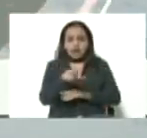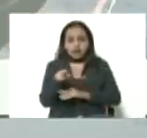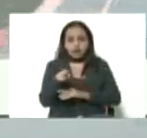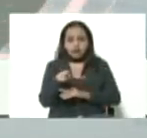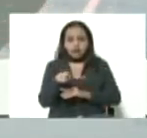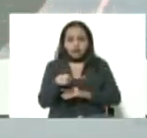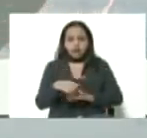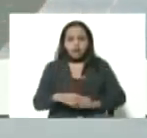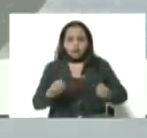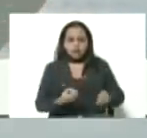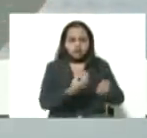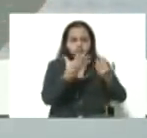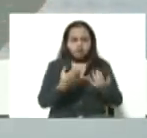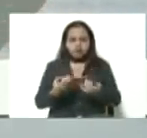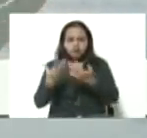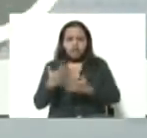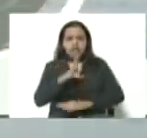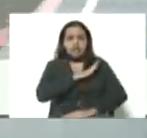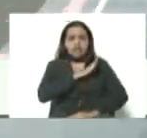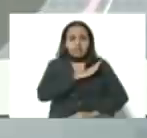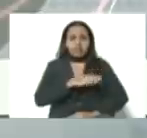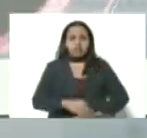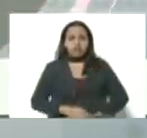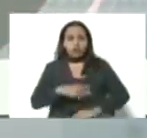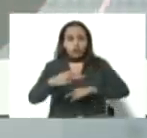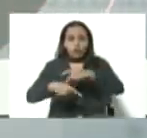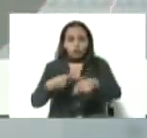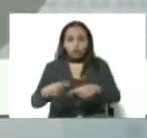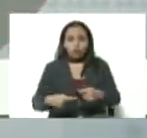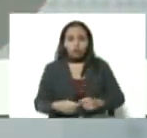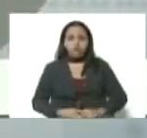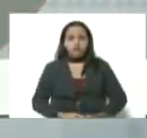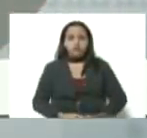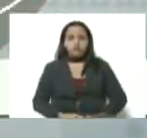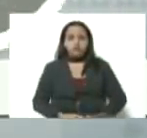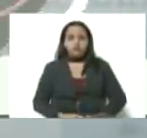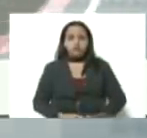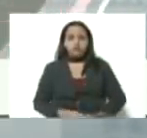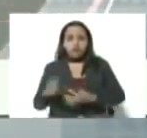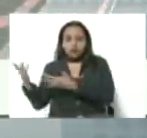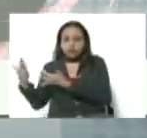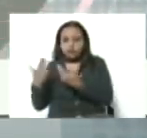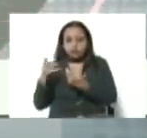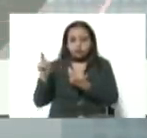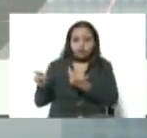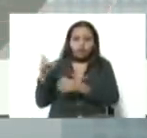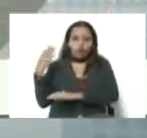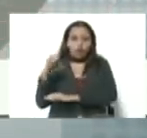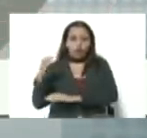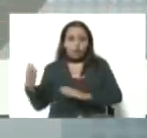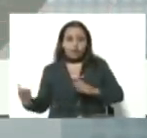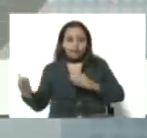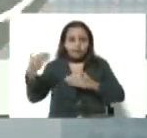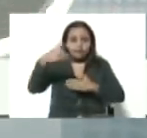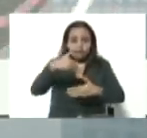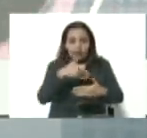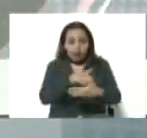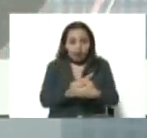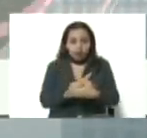rebrote que hemos tenido producto sobre todo que el virus colombiano se ha entrado de manera